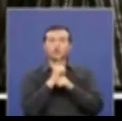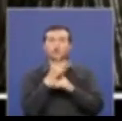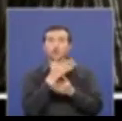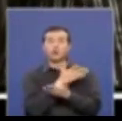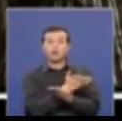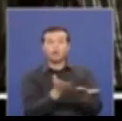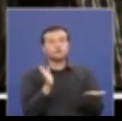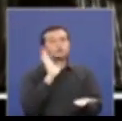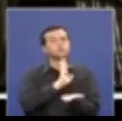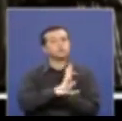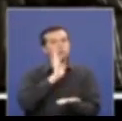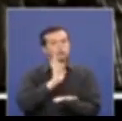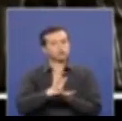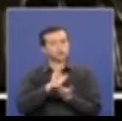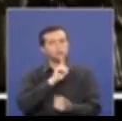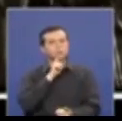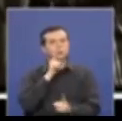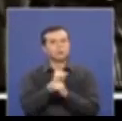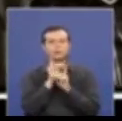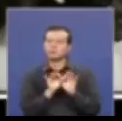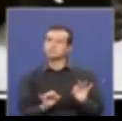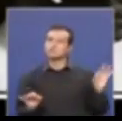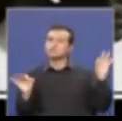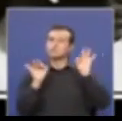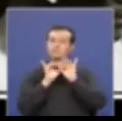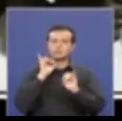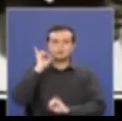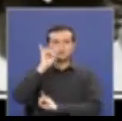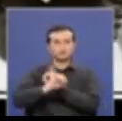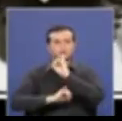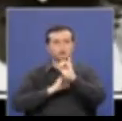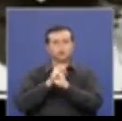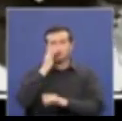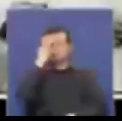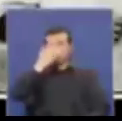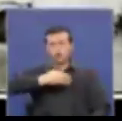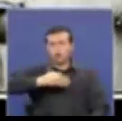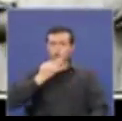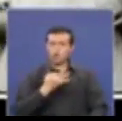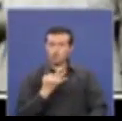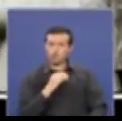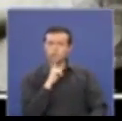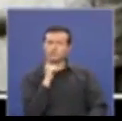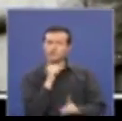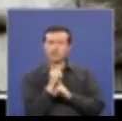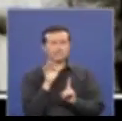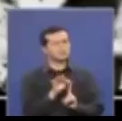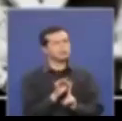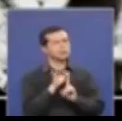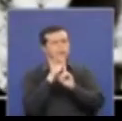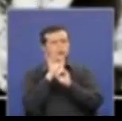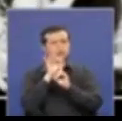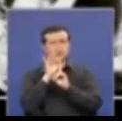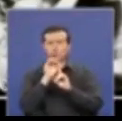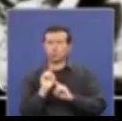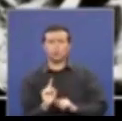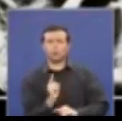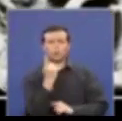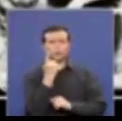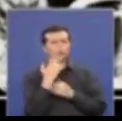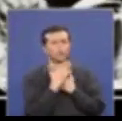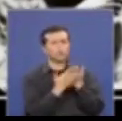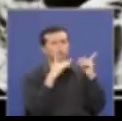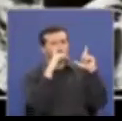como testigo documental de importancia internacional por ser auténticas, excepcionales e